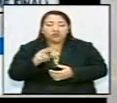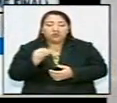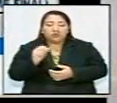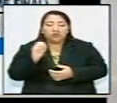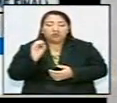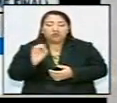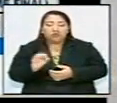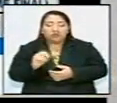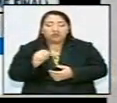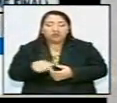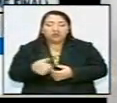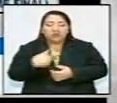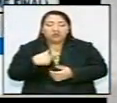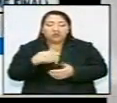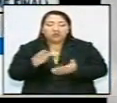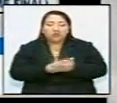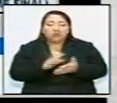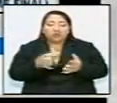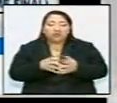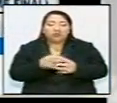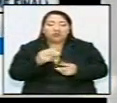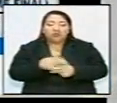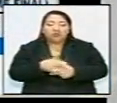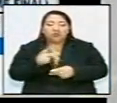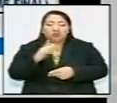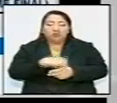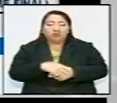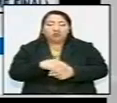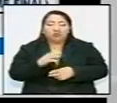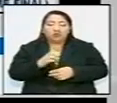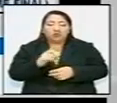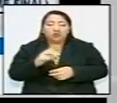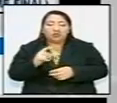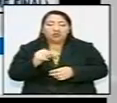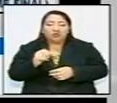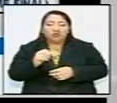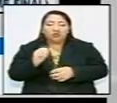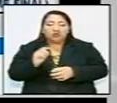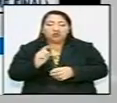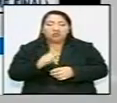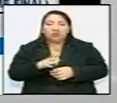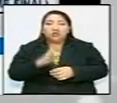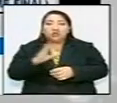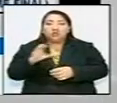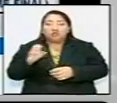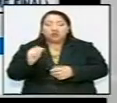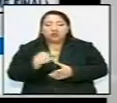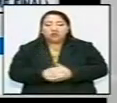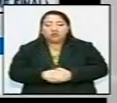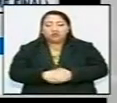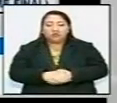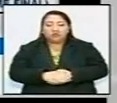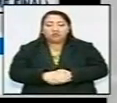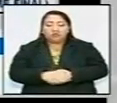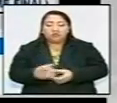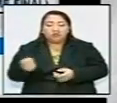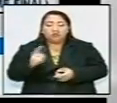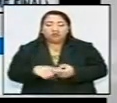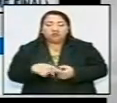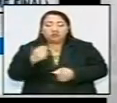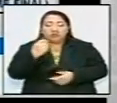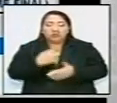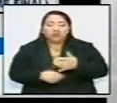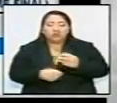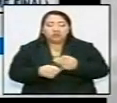está grabada con una prenda vehicular a nombre del Banco de Crédito BSP. Hasta la cancelación